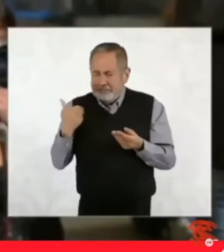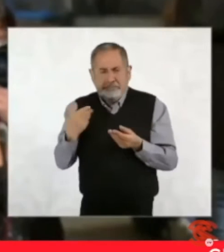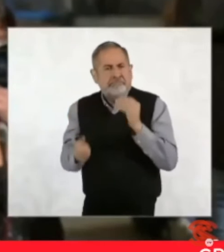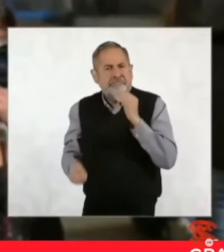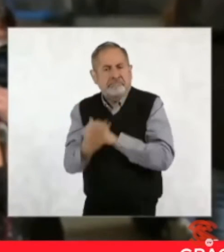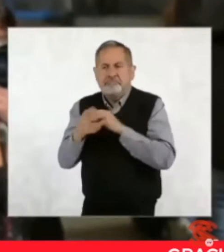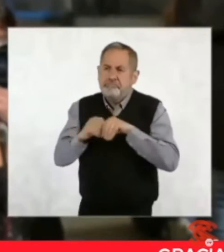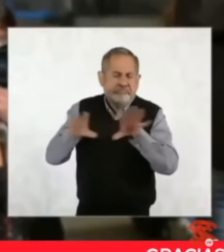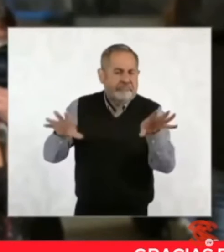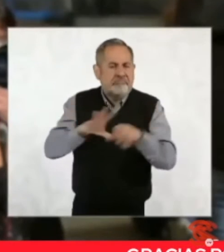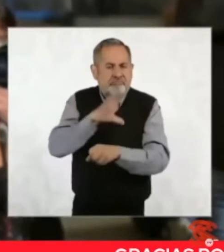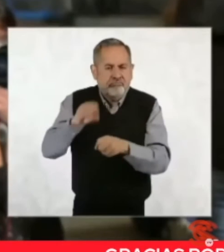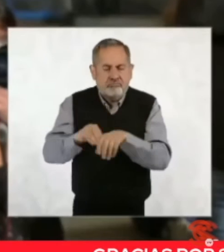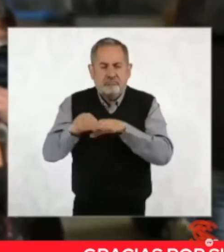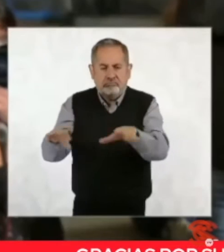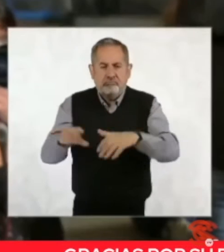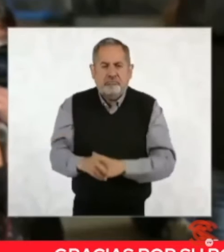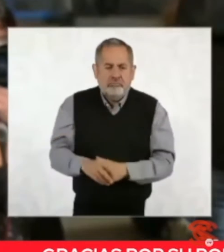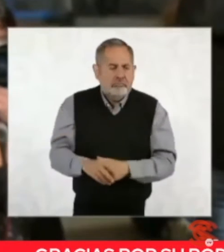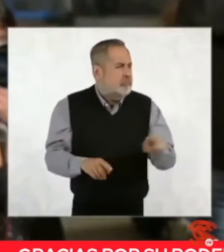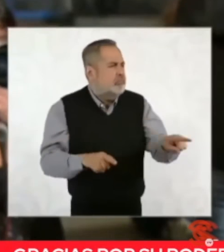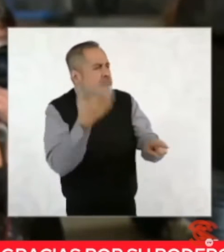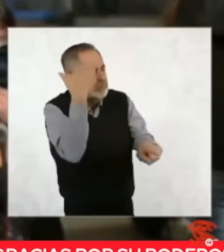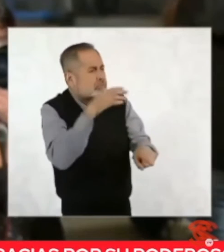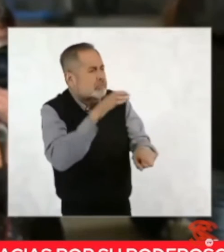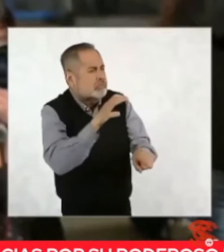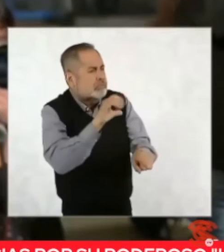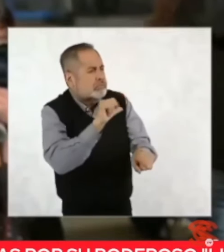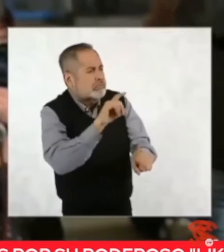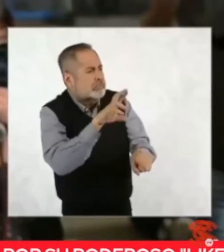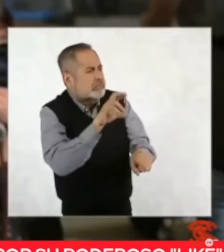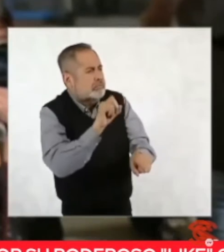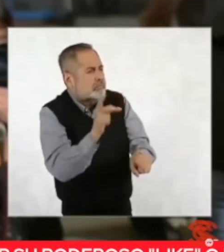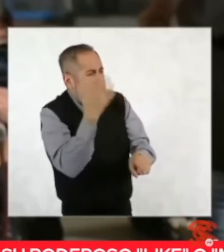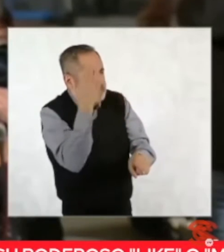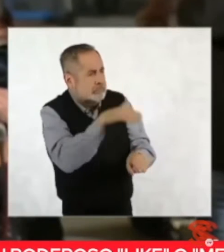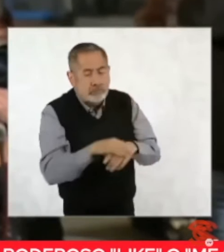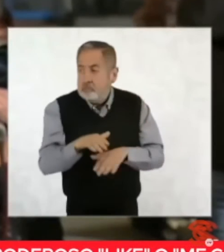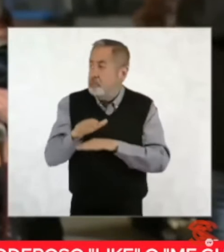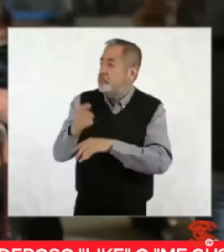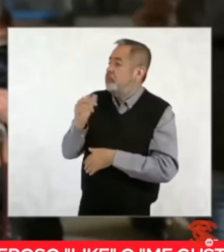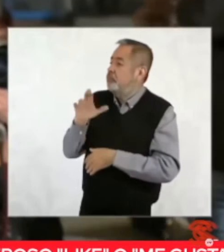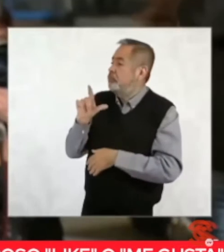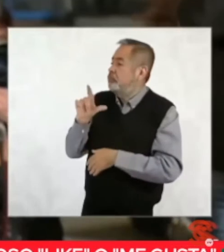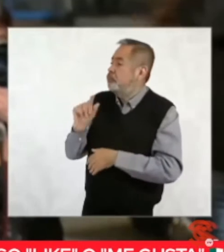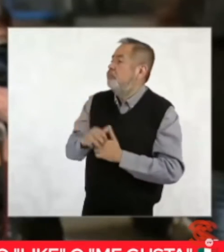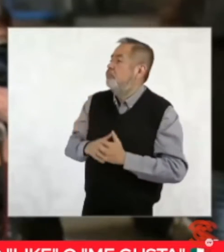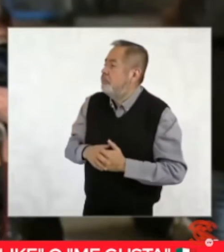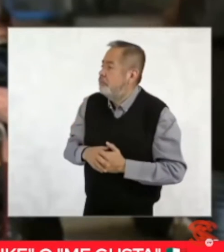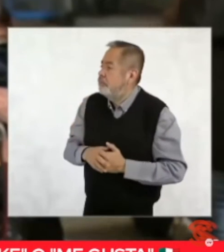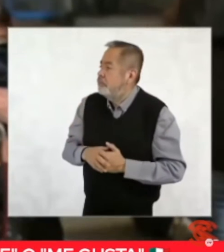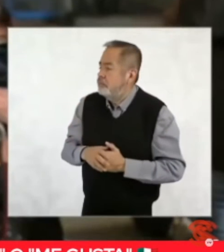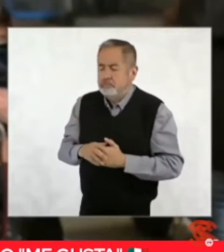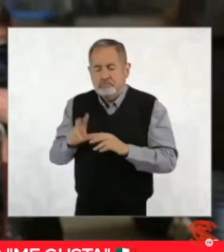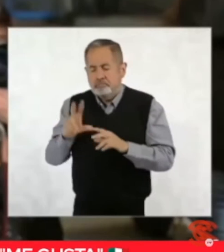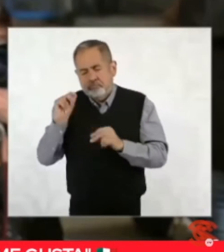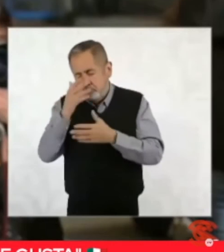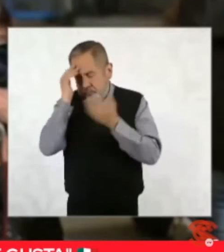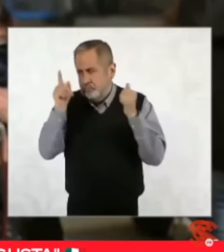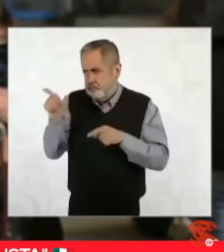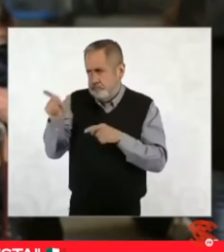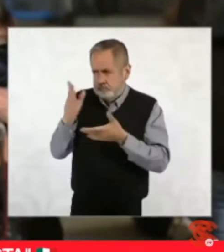por primera vez. ¿Tú crees que Calderón sabía? ¿De García Luna? Sí. No, pero ese es punto